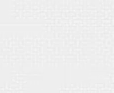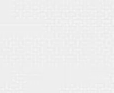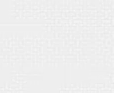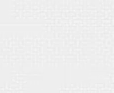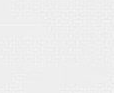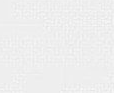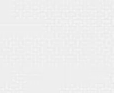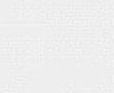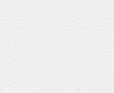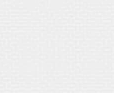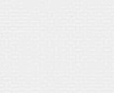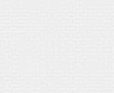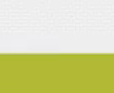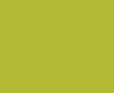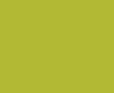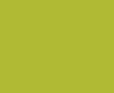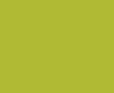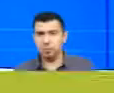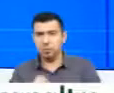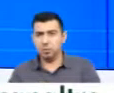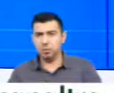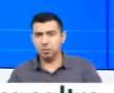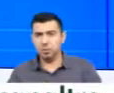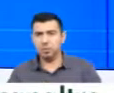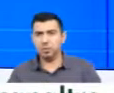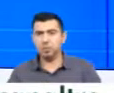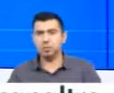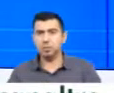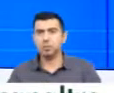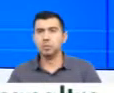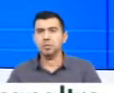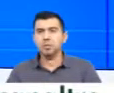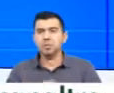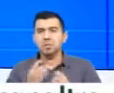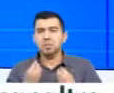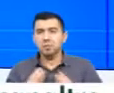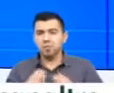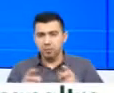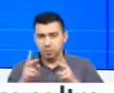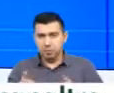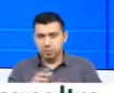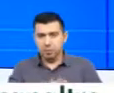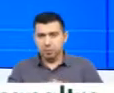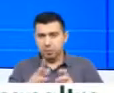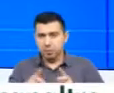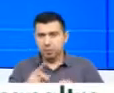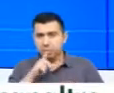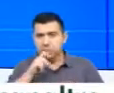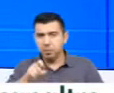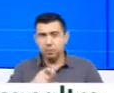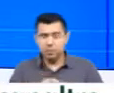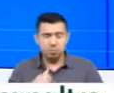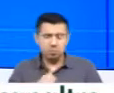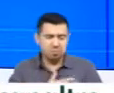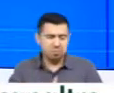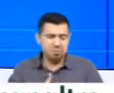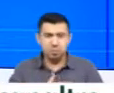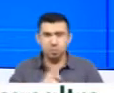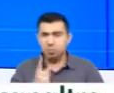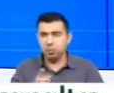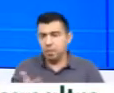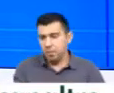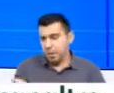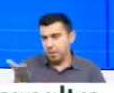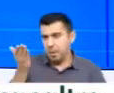pero como habitante de la ciudad de bucaramanga expresaron su inconformismo por la propuesta de aumento en el salario